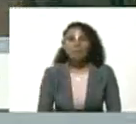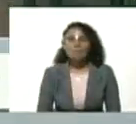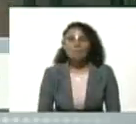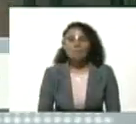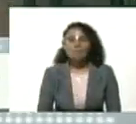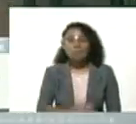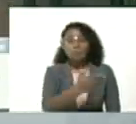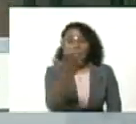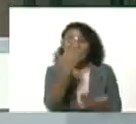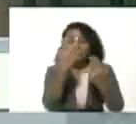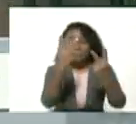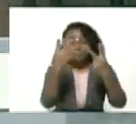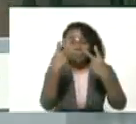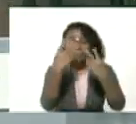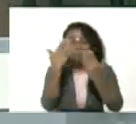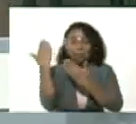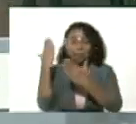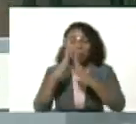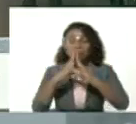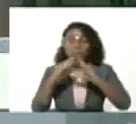Fíjense ustedes, en todas partes,